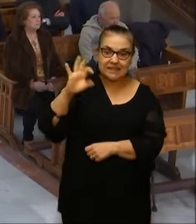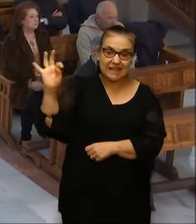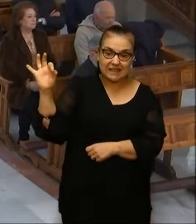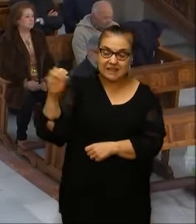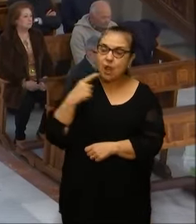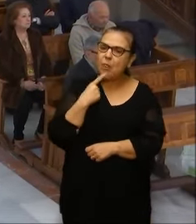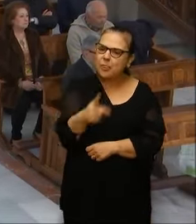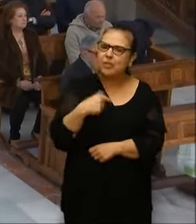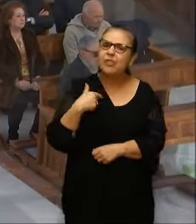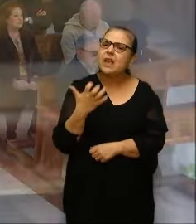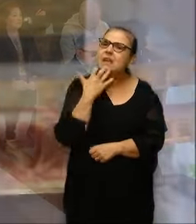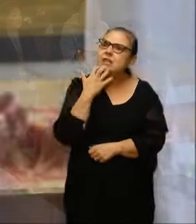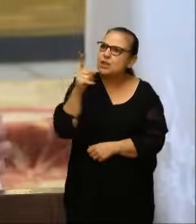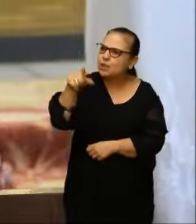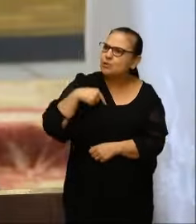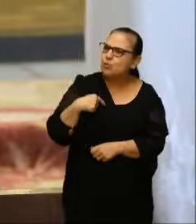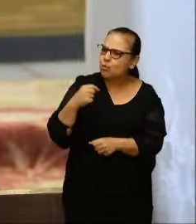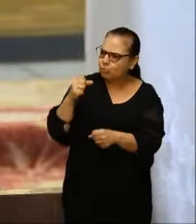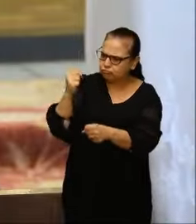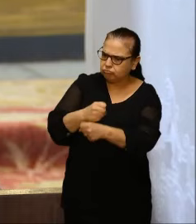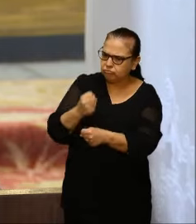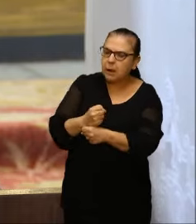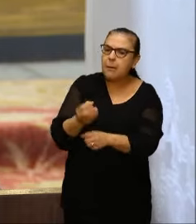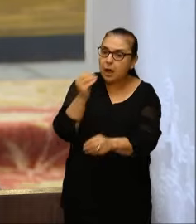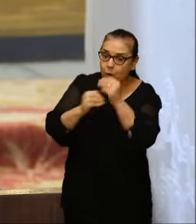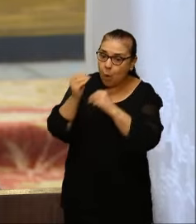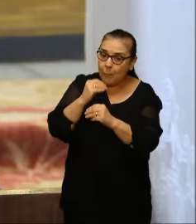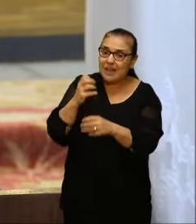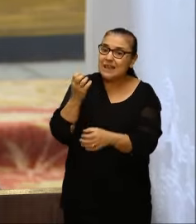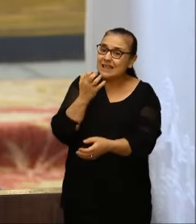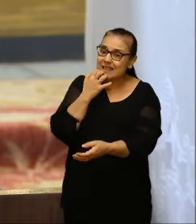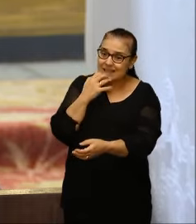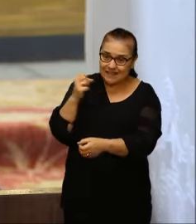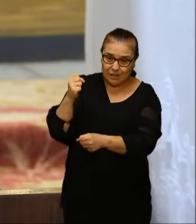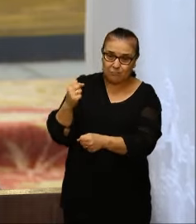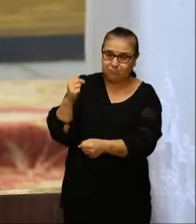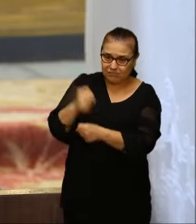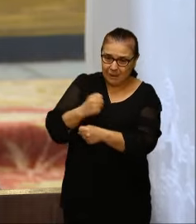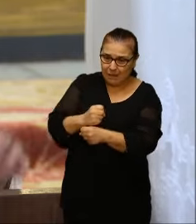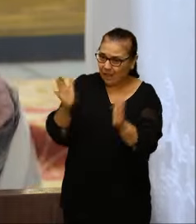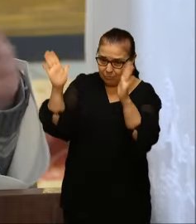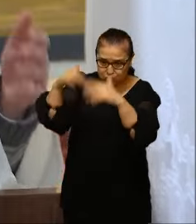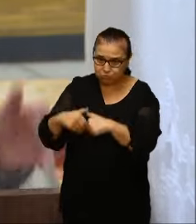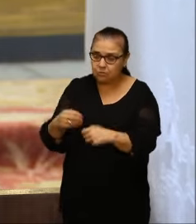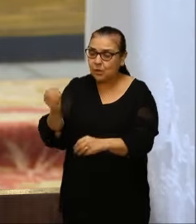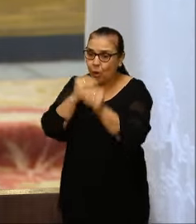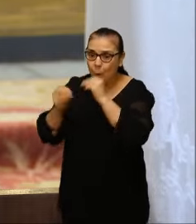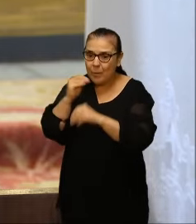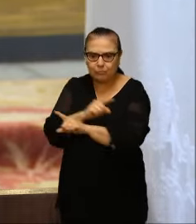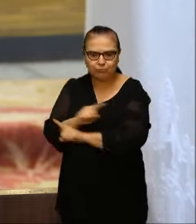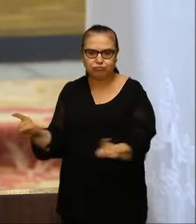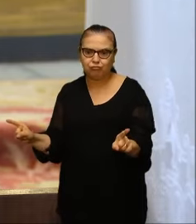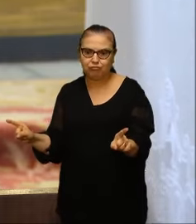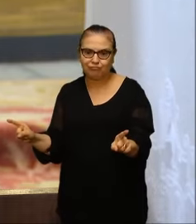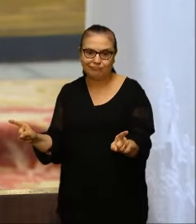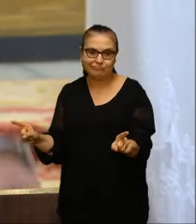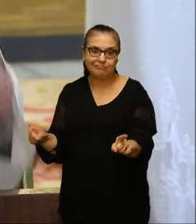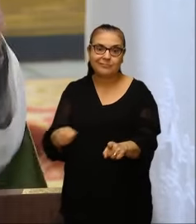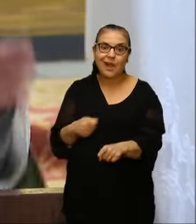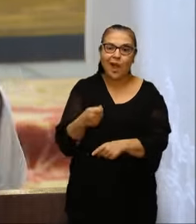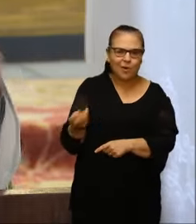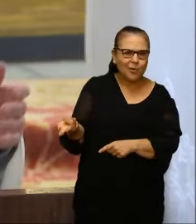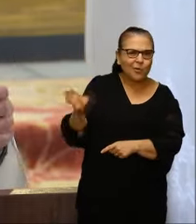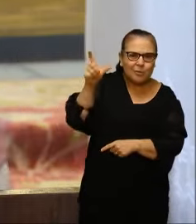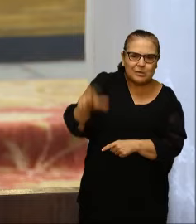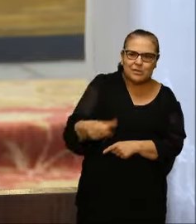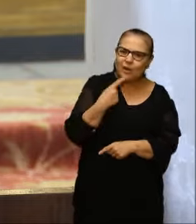enterado de que hay algunos muy ocupados en no hacer nada, pero metiéndose en todo. ¿Sabes por qué? Porque en aquellos lugares de Tesalónica algunos estaban diciendo